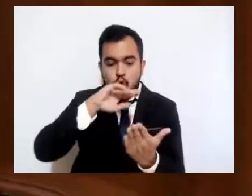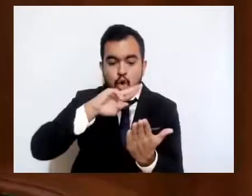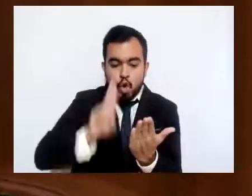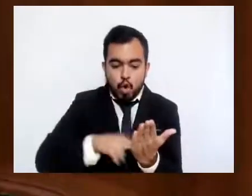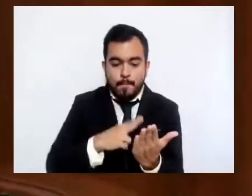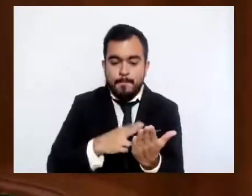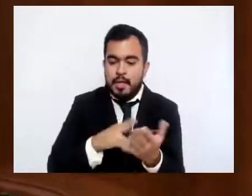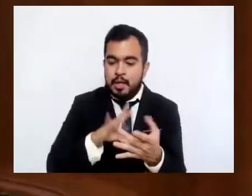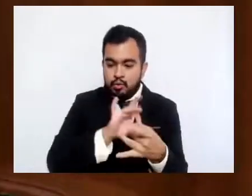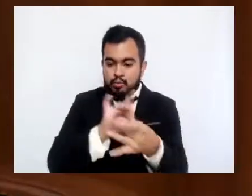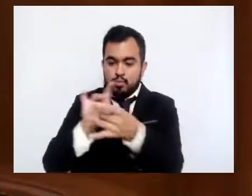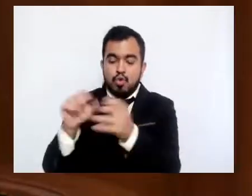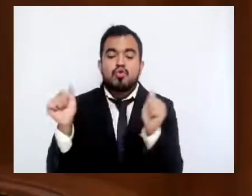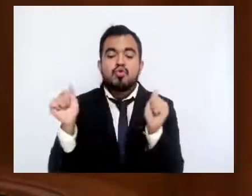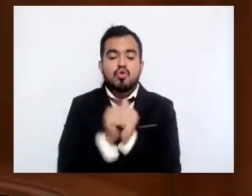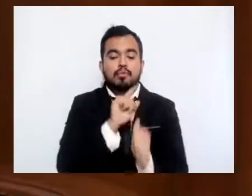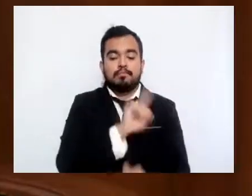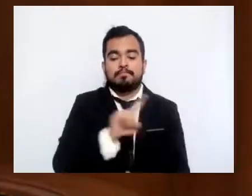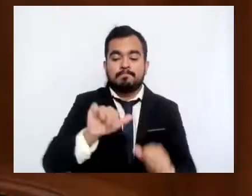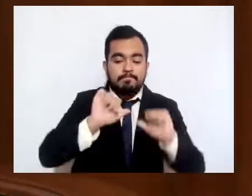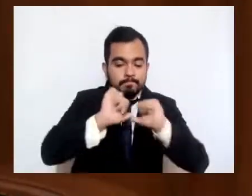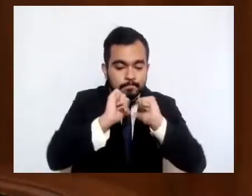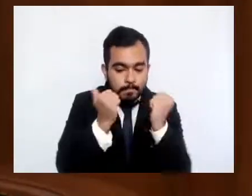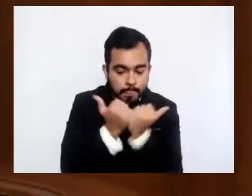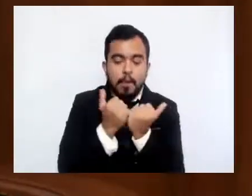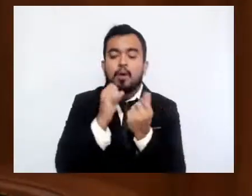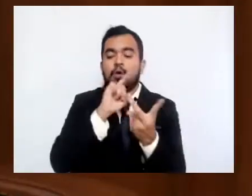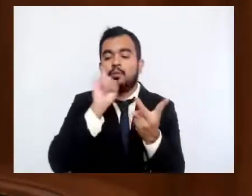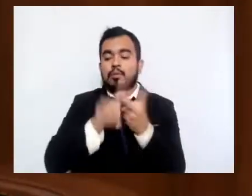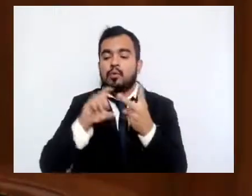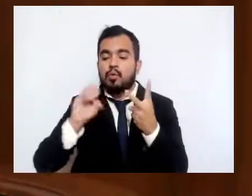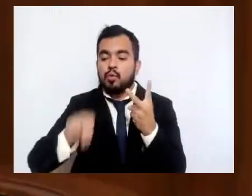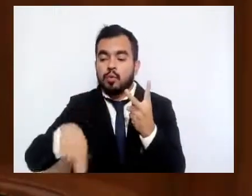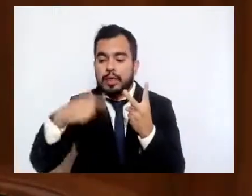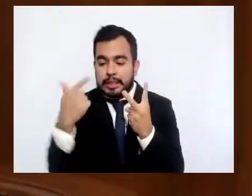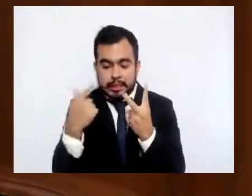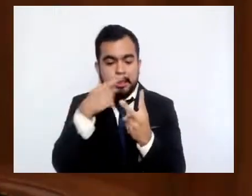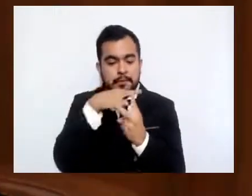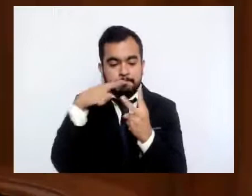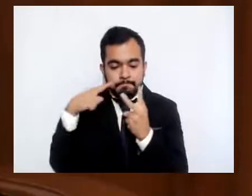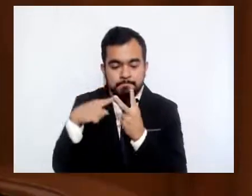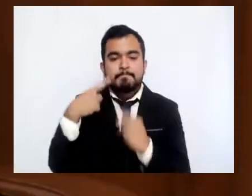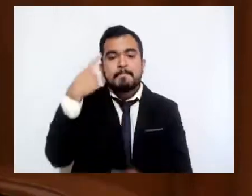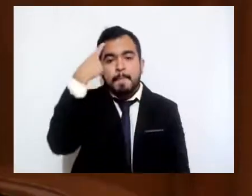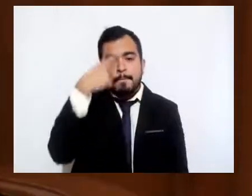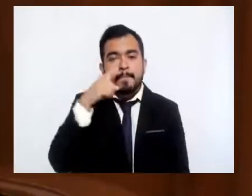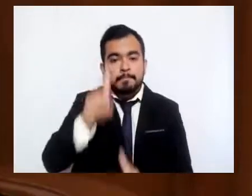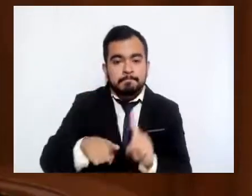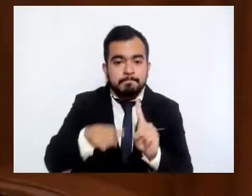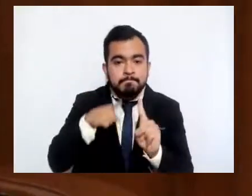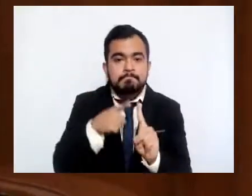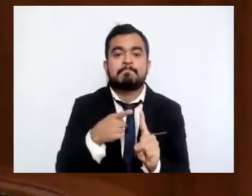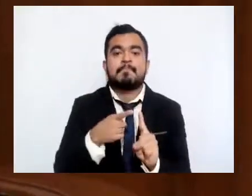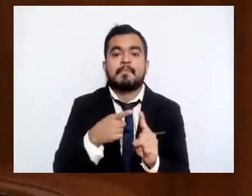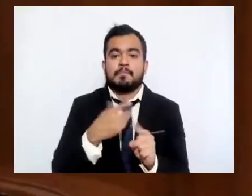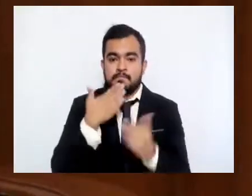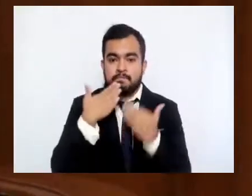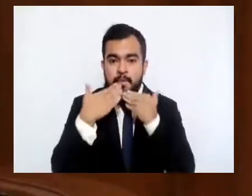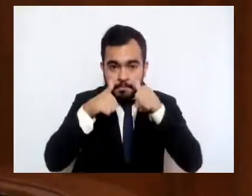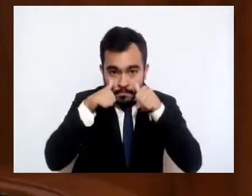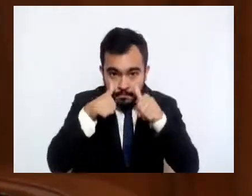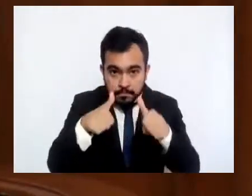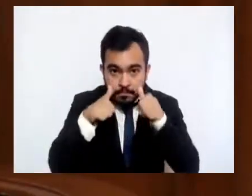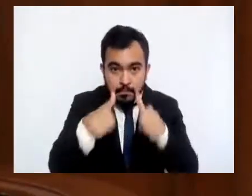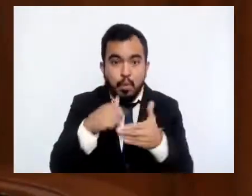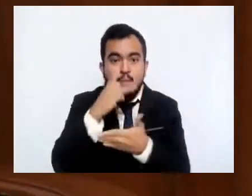organizaciones u organismos no gubernamentales a fin de propiciar la generación de programas sociales con enfoque